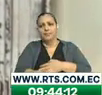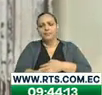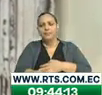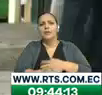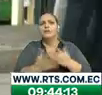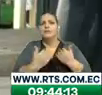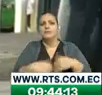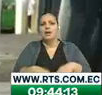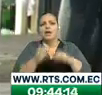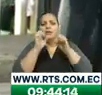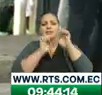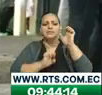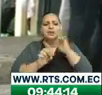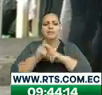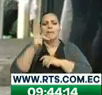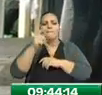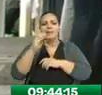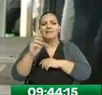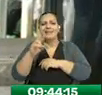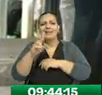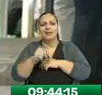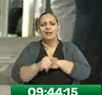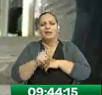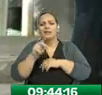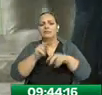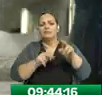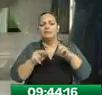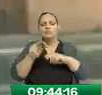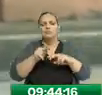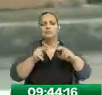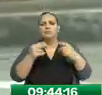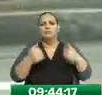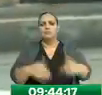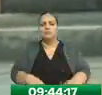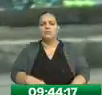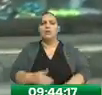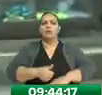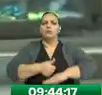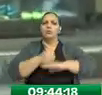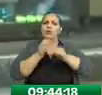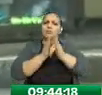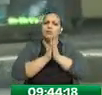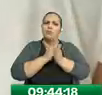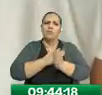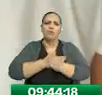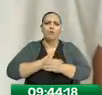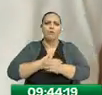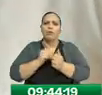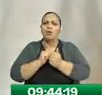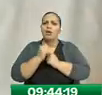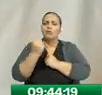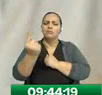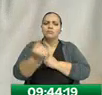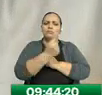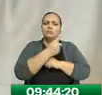pruebas PCR. Las autoridades esperan que exista responsabilidad por parte de la ciudadanía para que